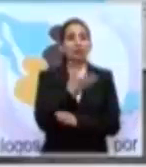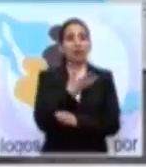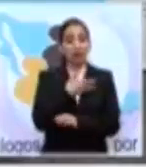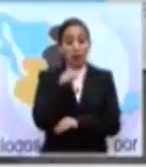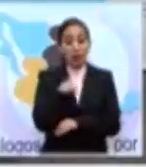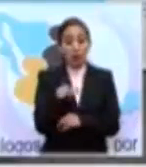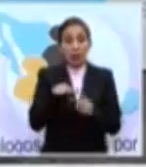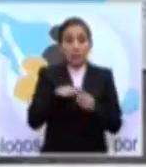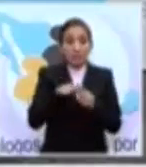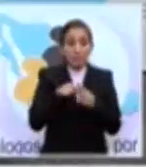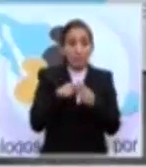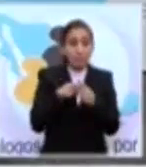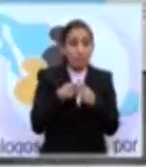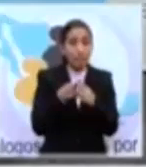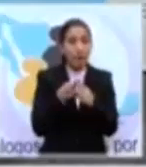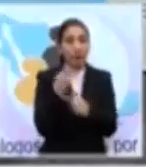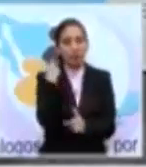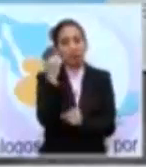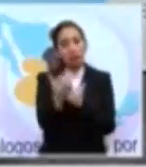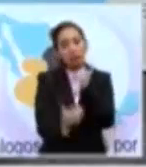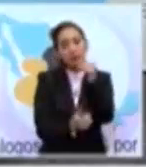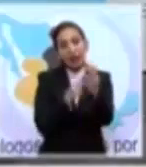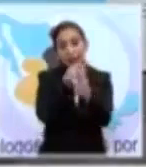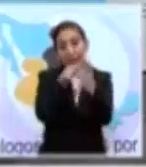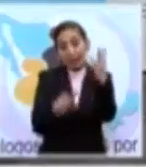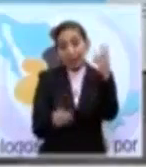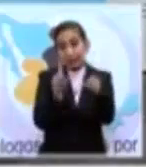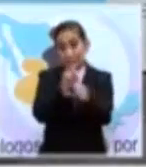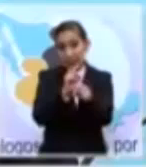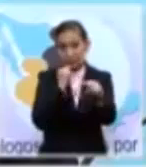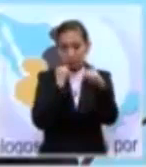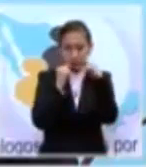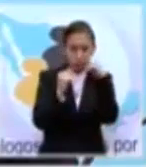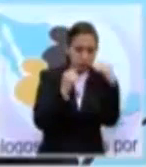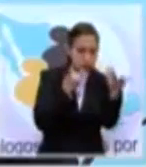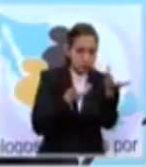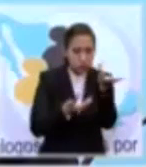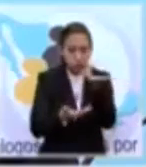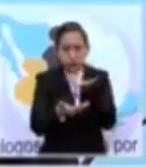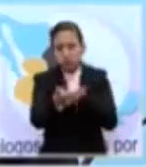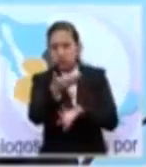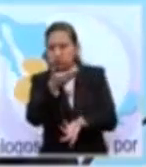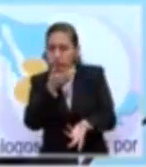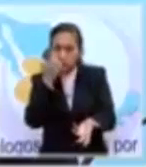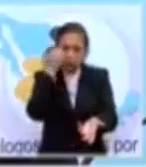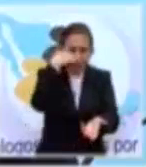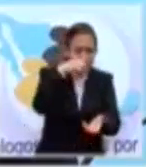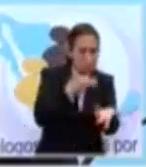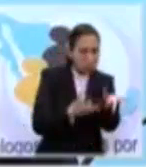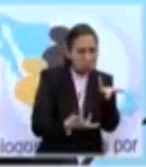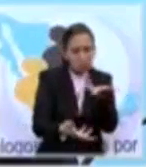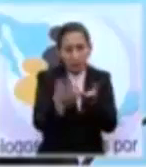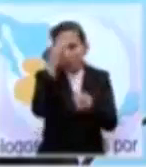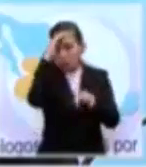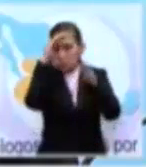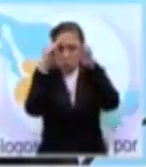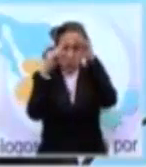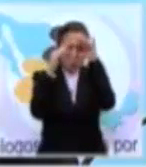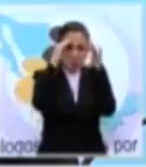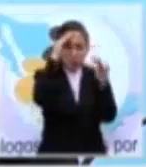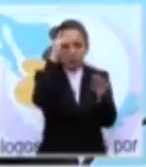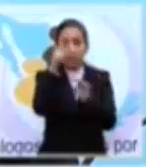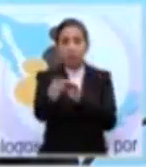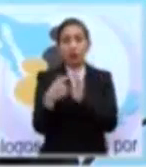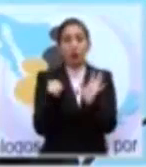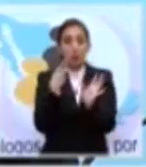inicia un proceso de 3 días de diálogo, de intercambio, de reflexiones, con